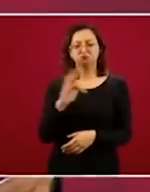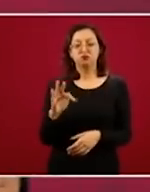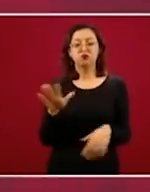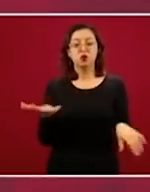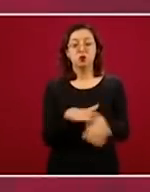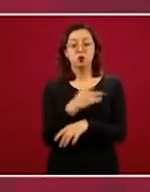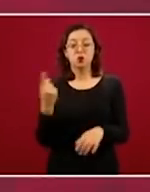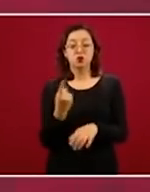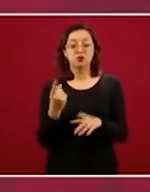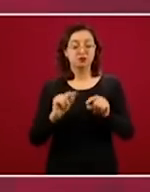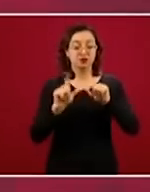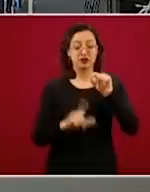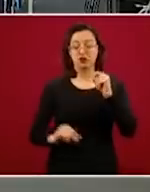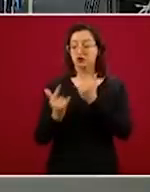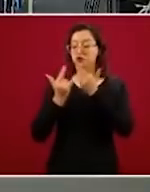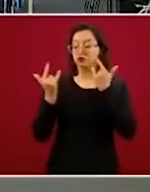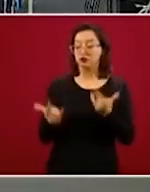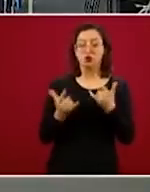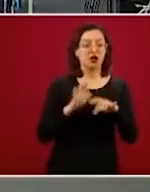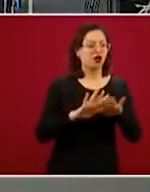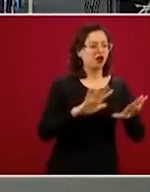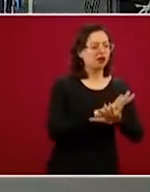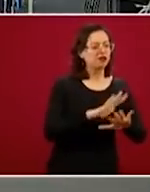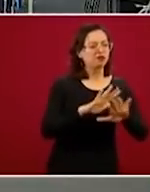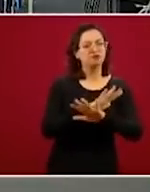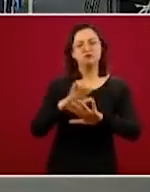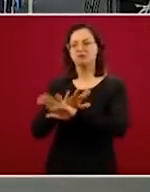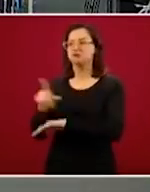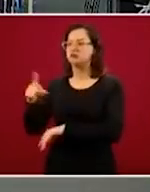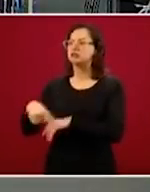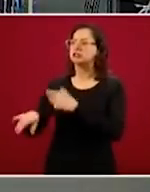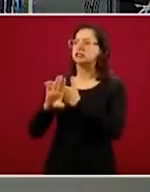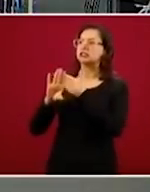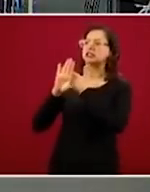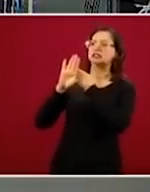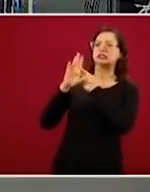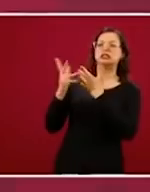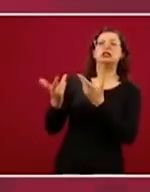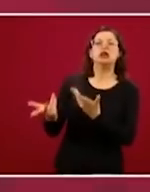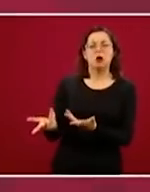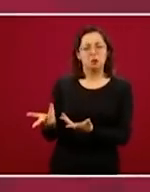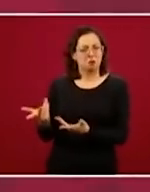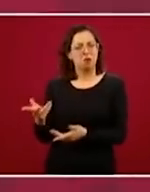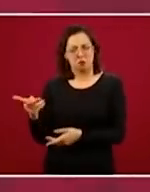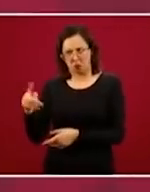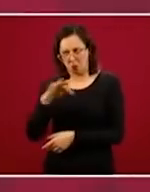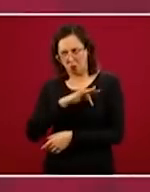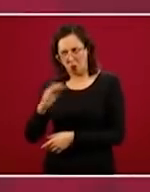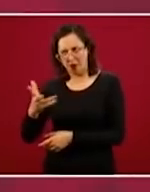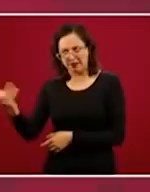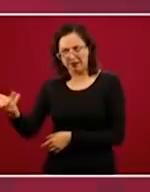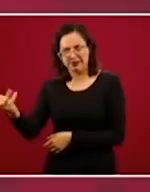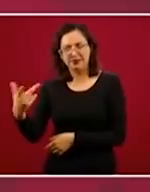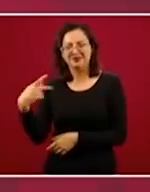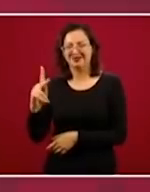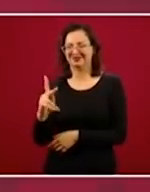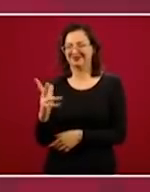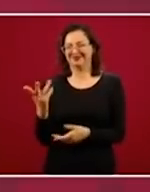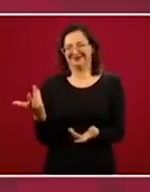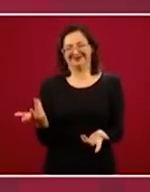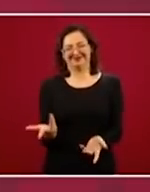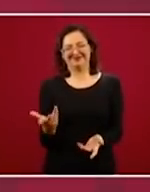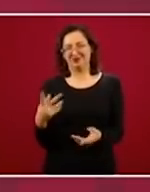de transformación entonces ese es el tema pero tienes toda la razón y